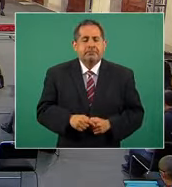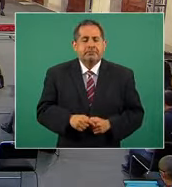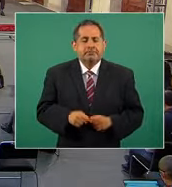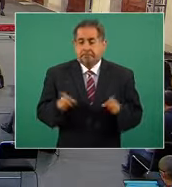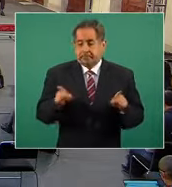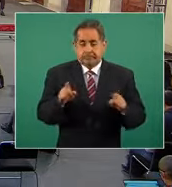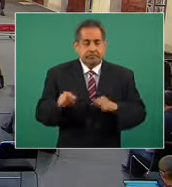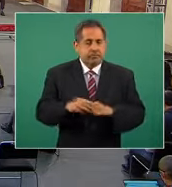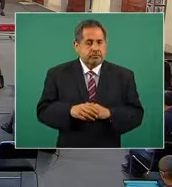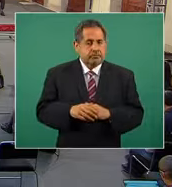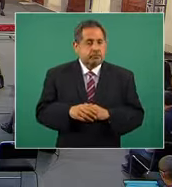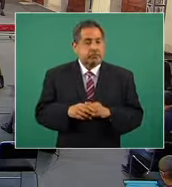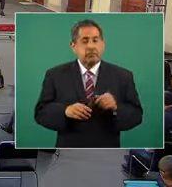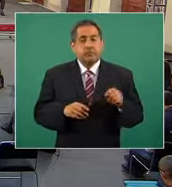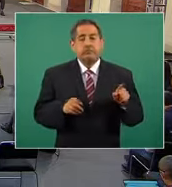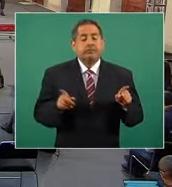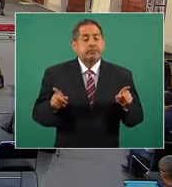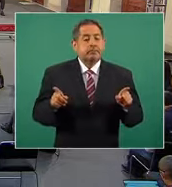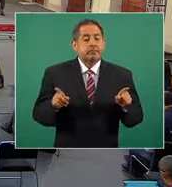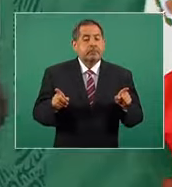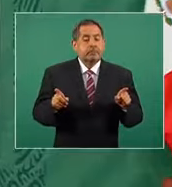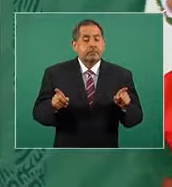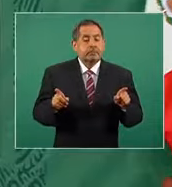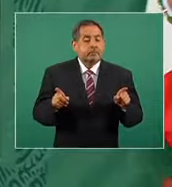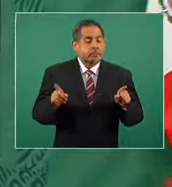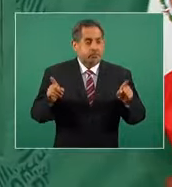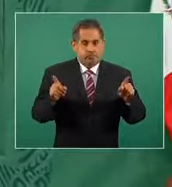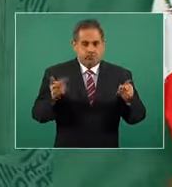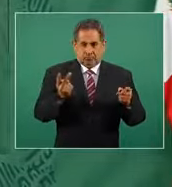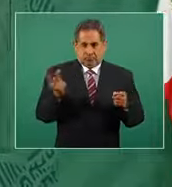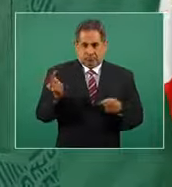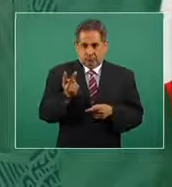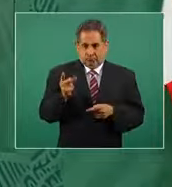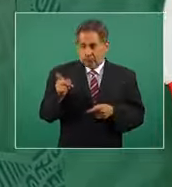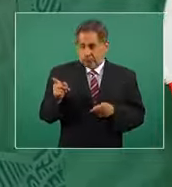Y a la sombra de estas dos cúpulas,